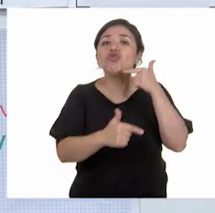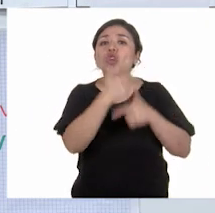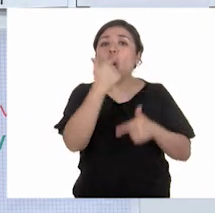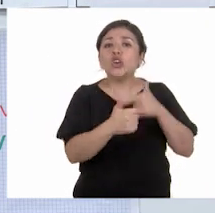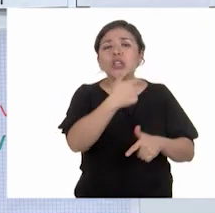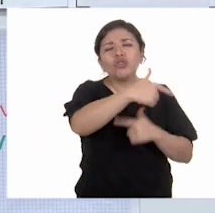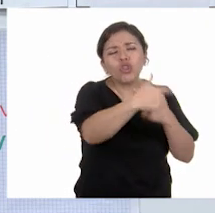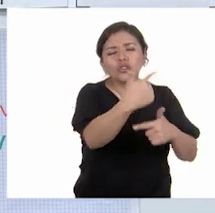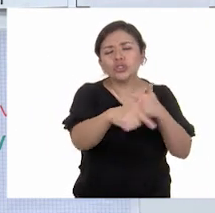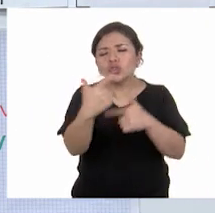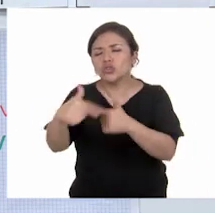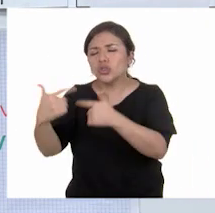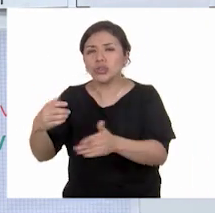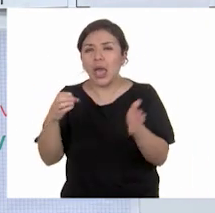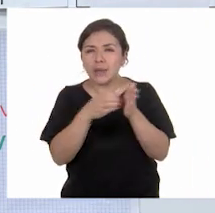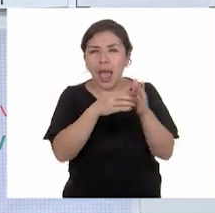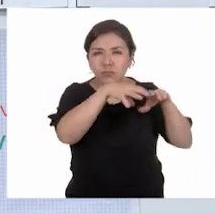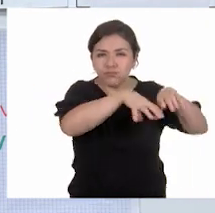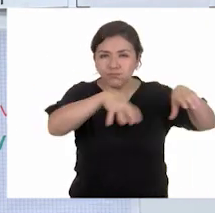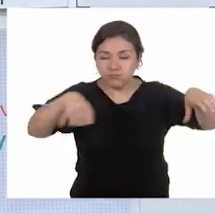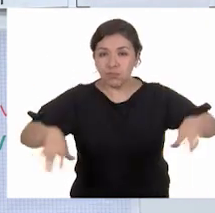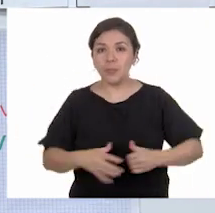huevos orgánicos.